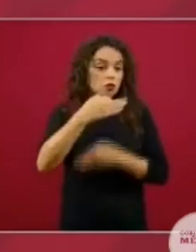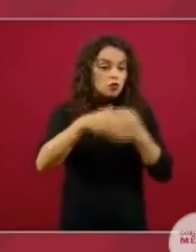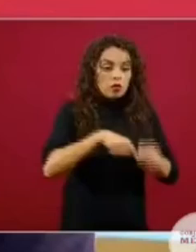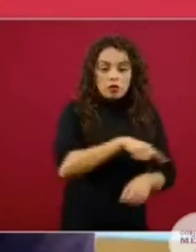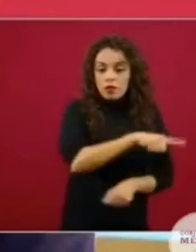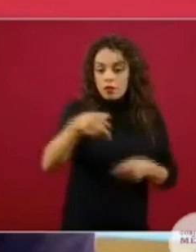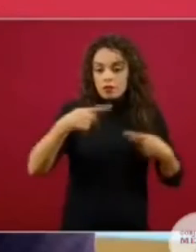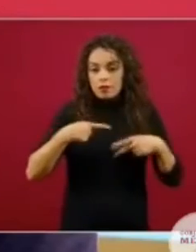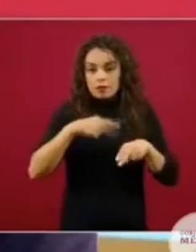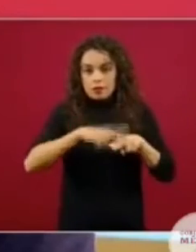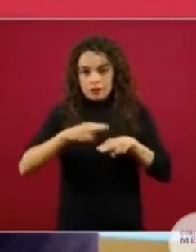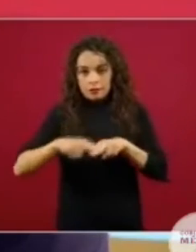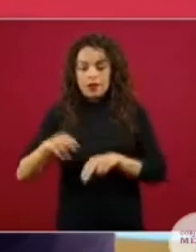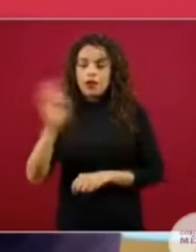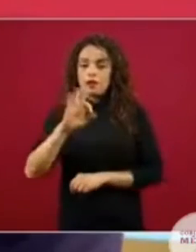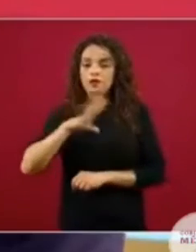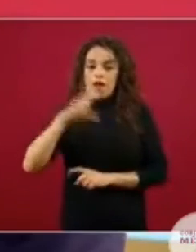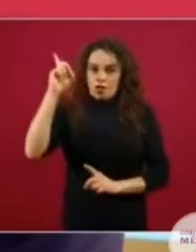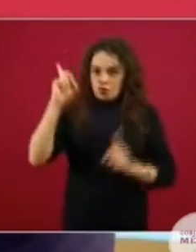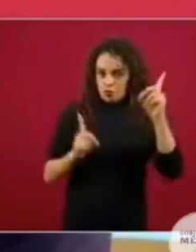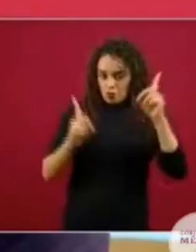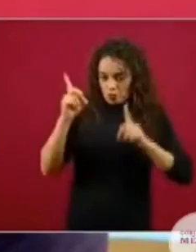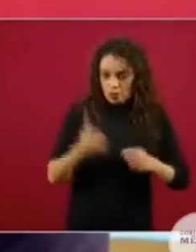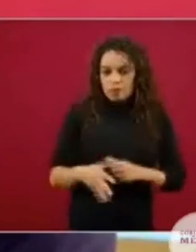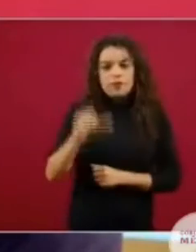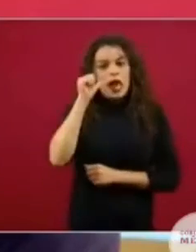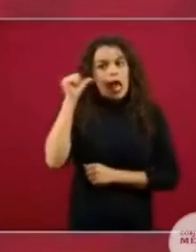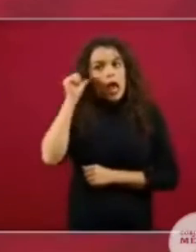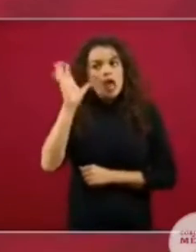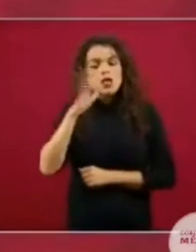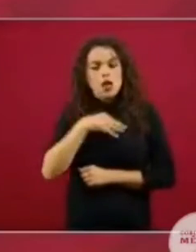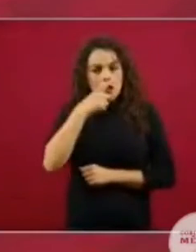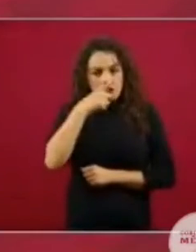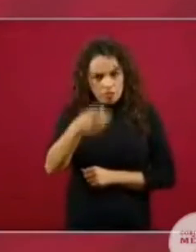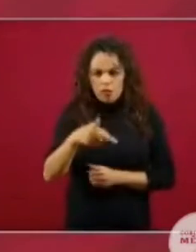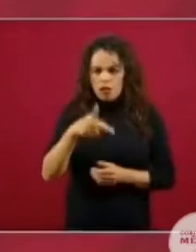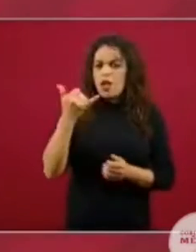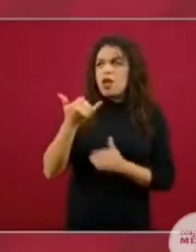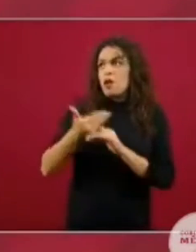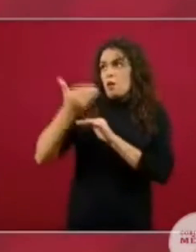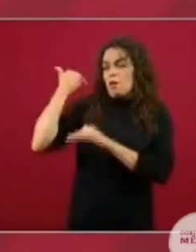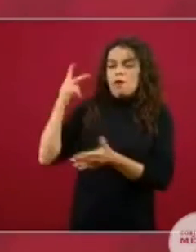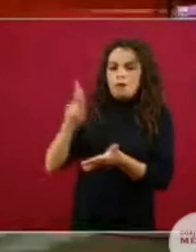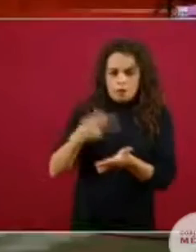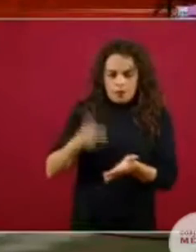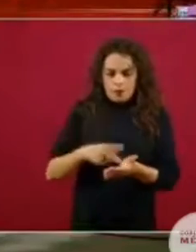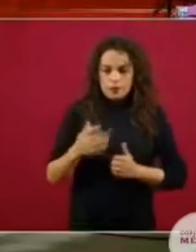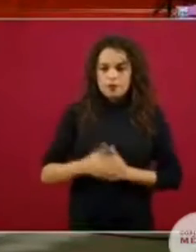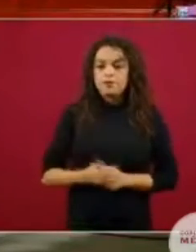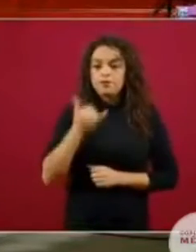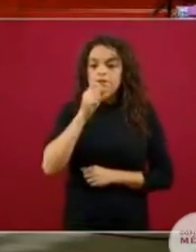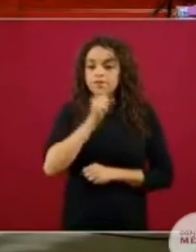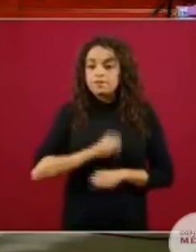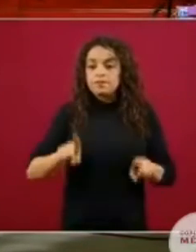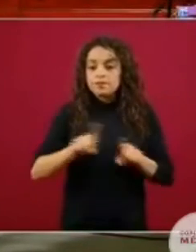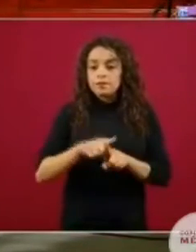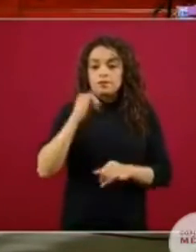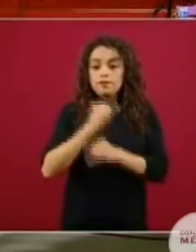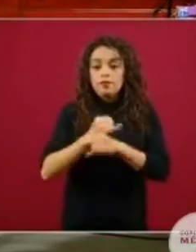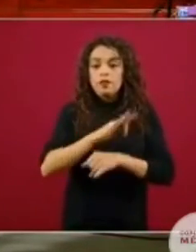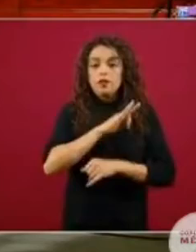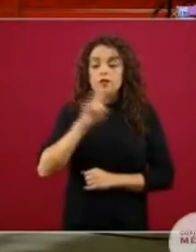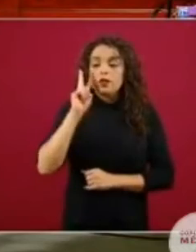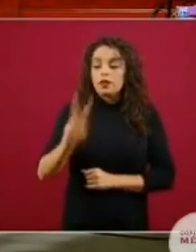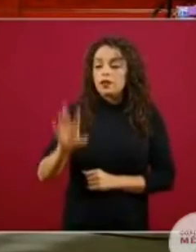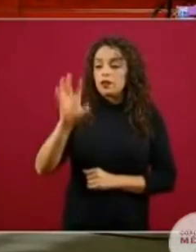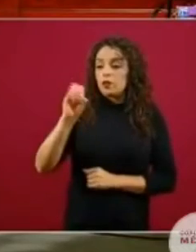lo que comentábamos ayer y que hemos comentado en el número de las ocasiones también le recomiendo coronavirus punto gob.mx es